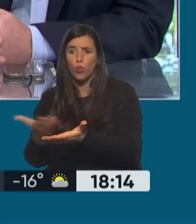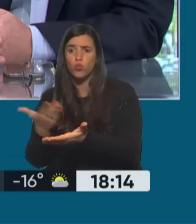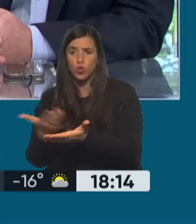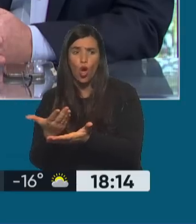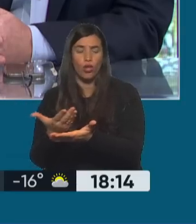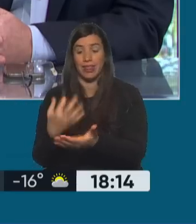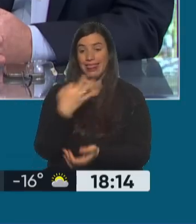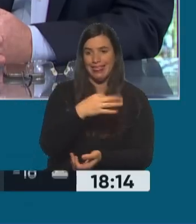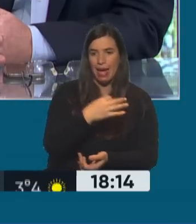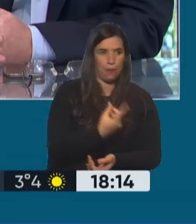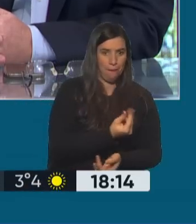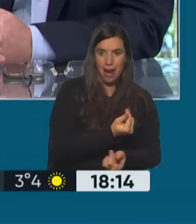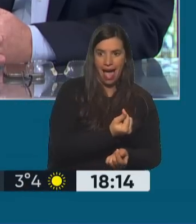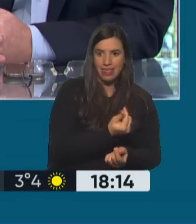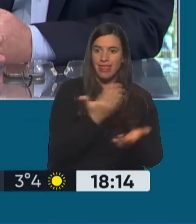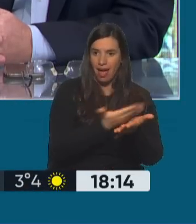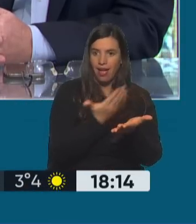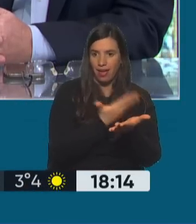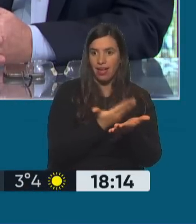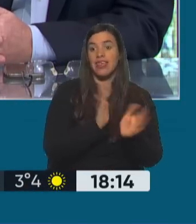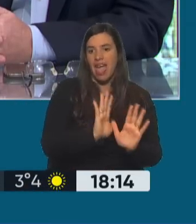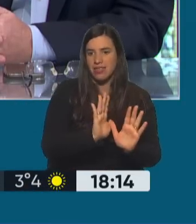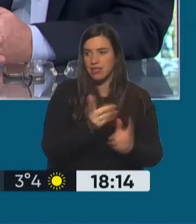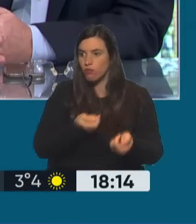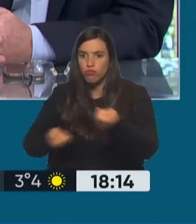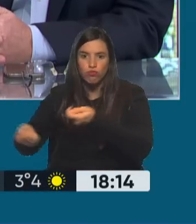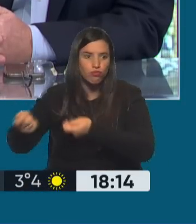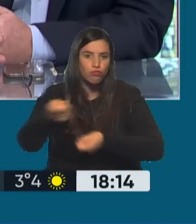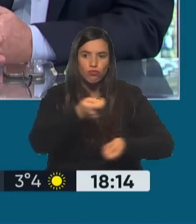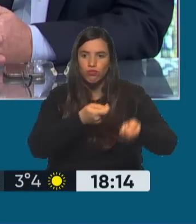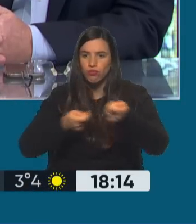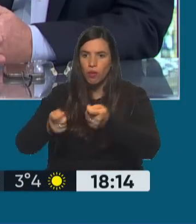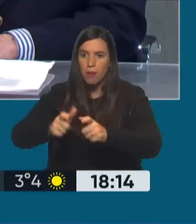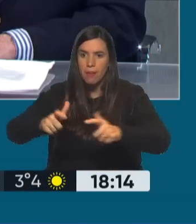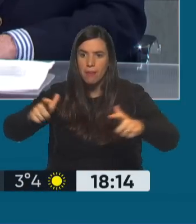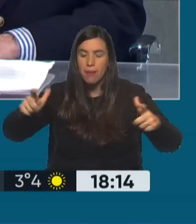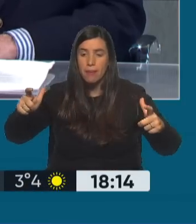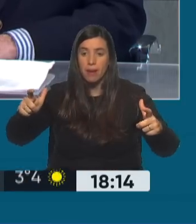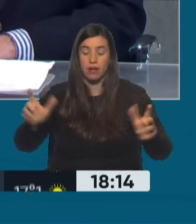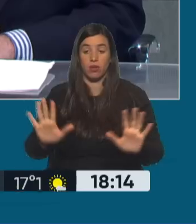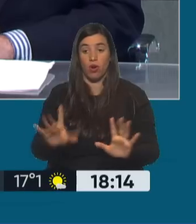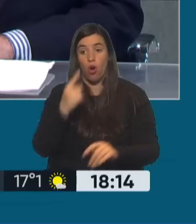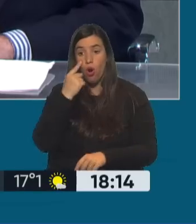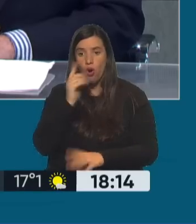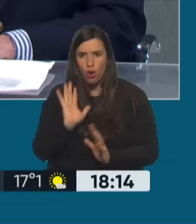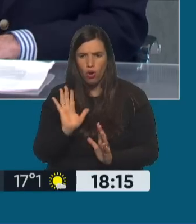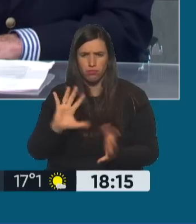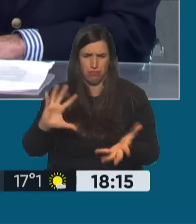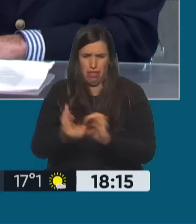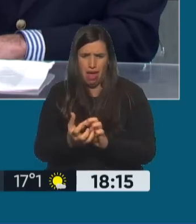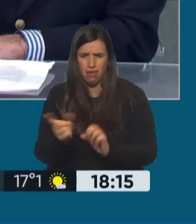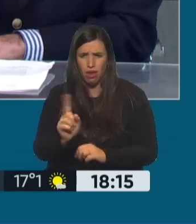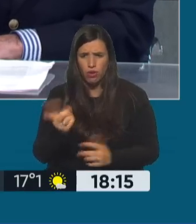que emitir para que haya más dinero circulando, lo vas a hacer y eso no daña Ahí la- están la- llamando la- innumerables televidentes a